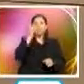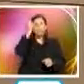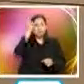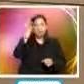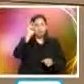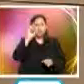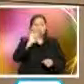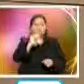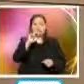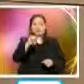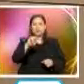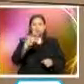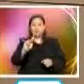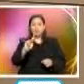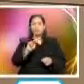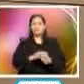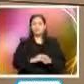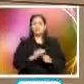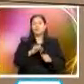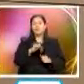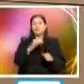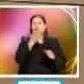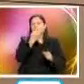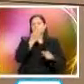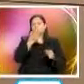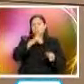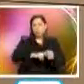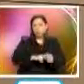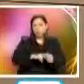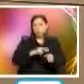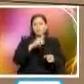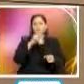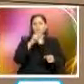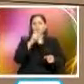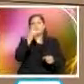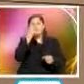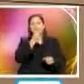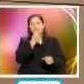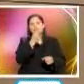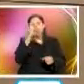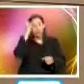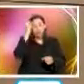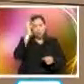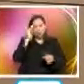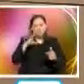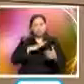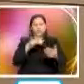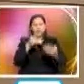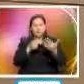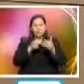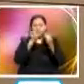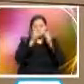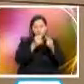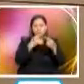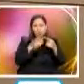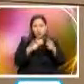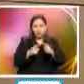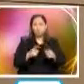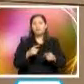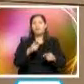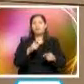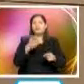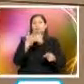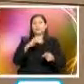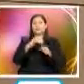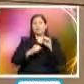del INP. El Instituto Nacional de Pediatría pues es un hospital de tercer nivel donde brinda diferentes tipos de servicios y desde hace 10 años contamos con